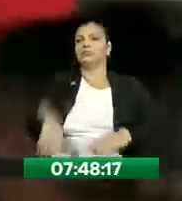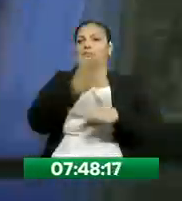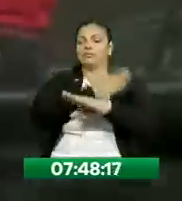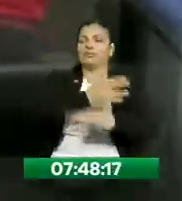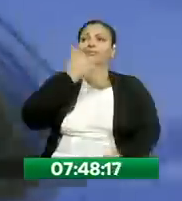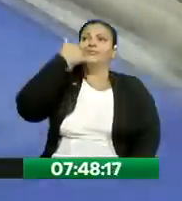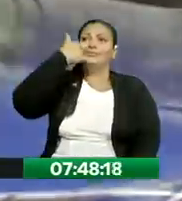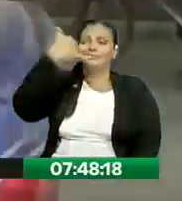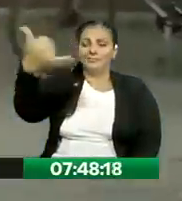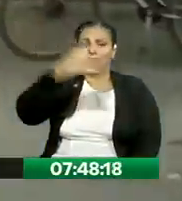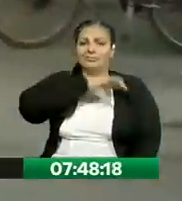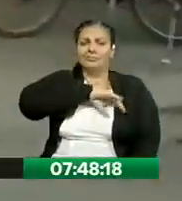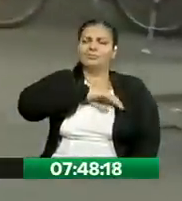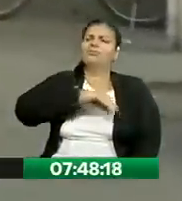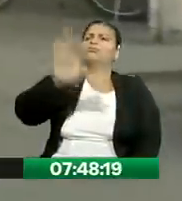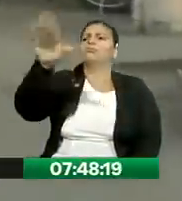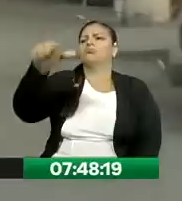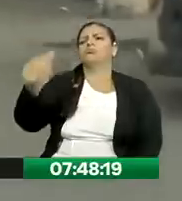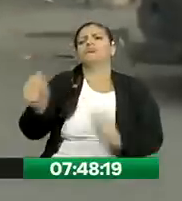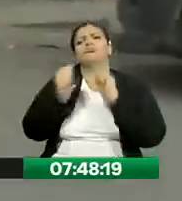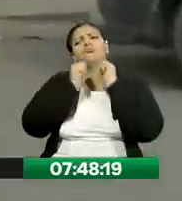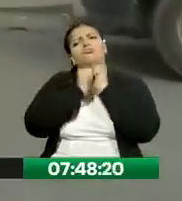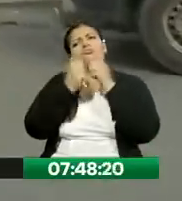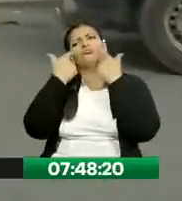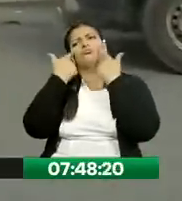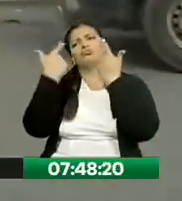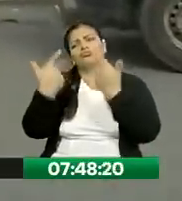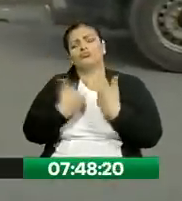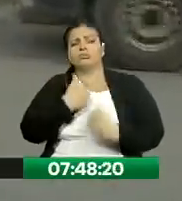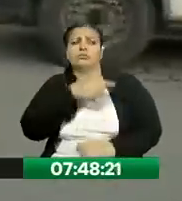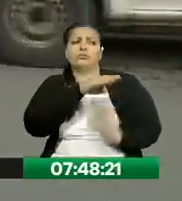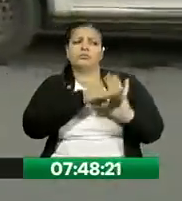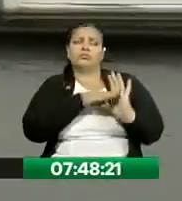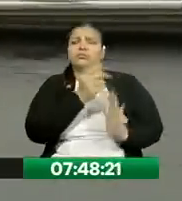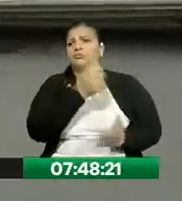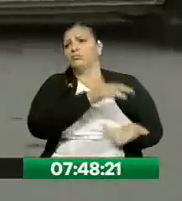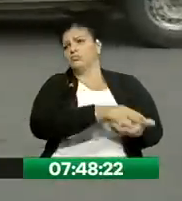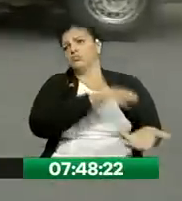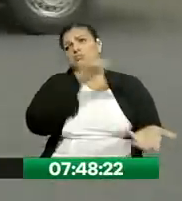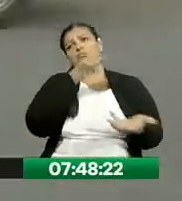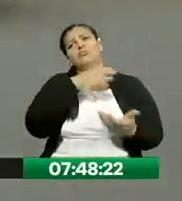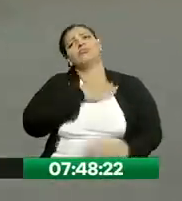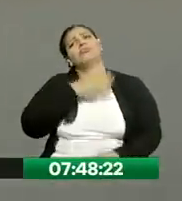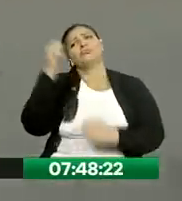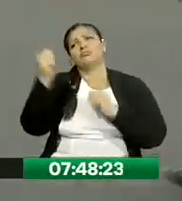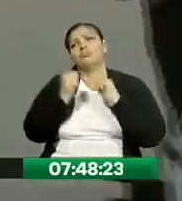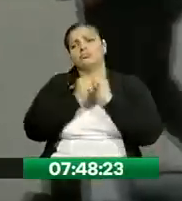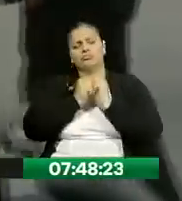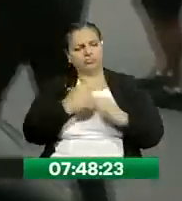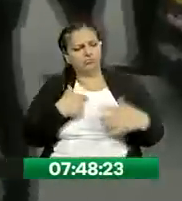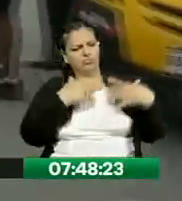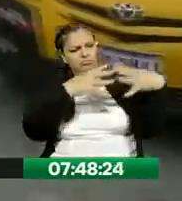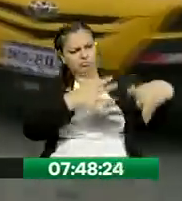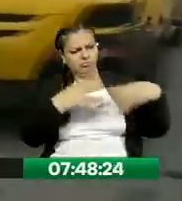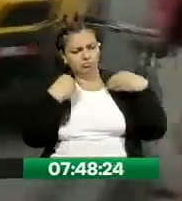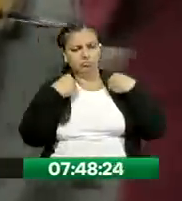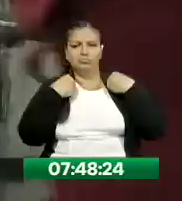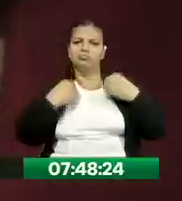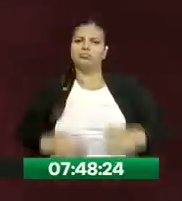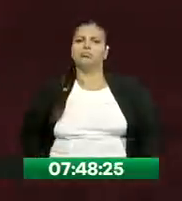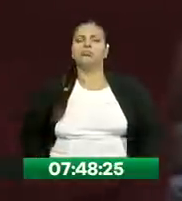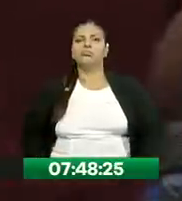que antisociales intentaran robarle un dinero que custodiaba. Según versiones de testigos, se trata de 5 personas